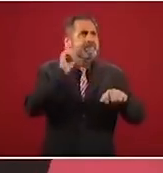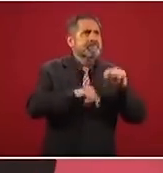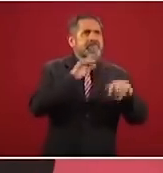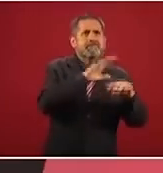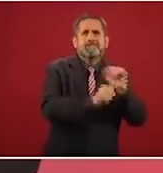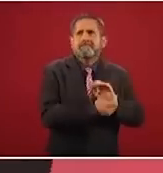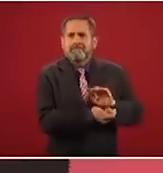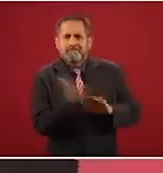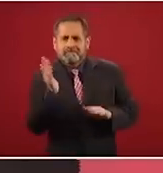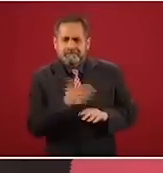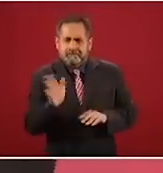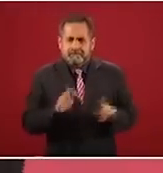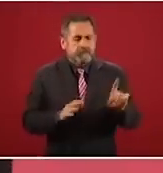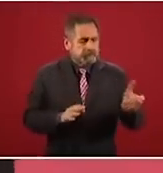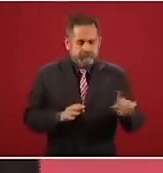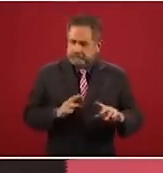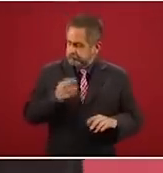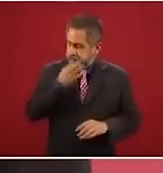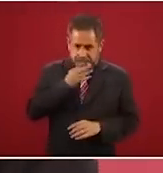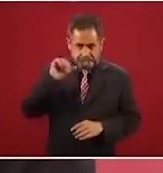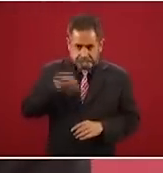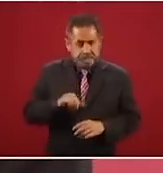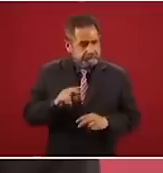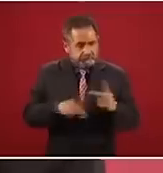ayer, y de inmediato